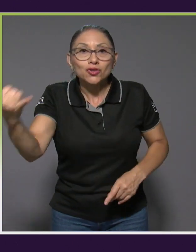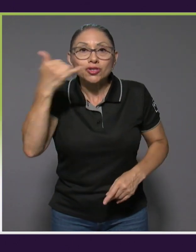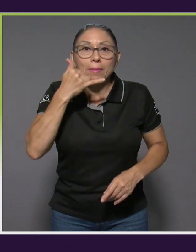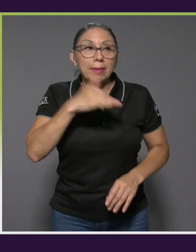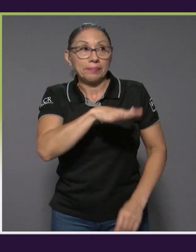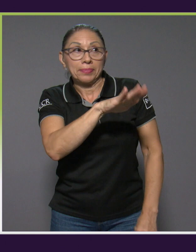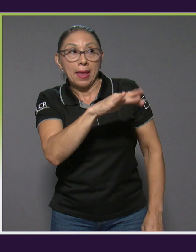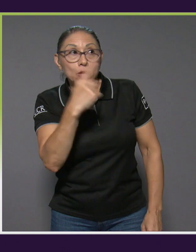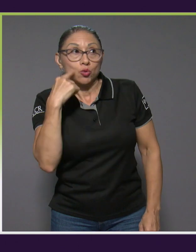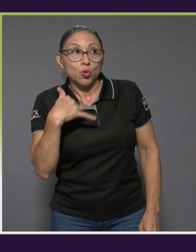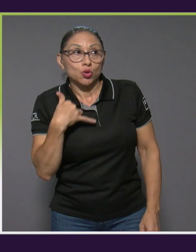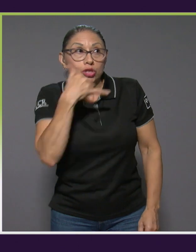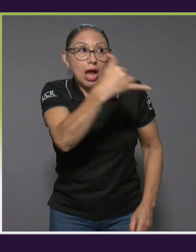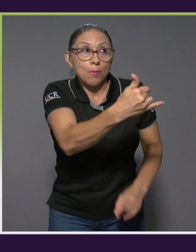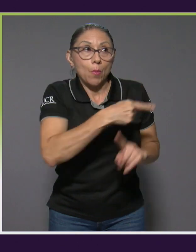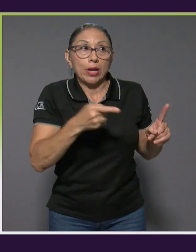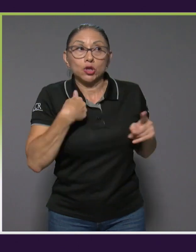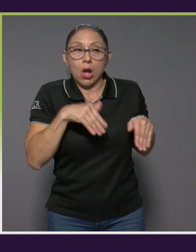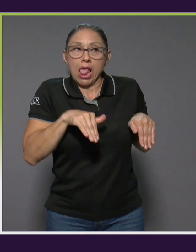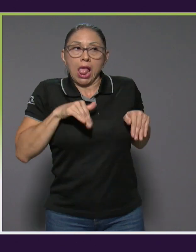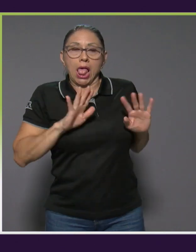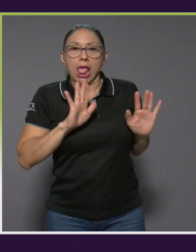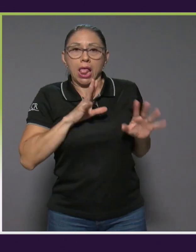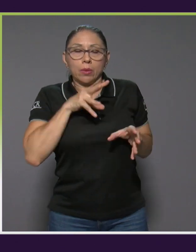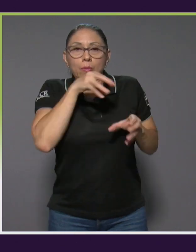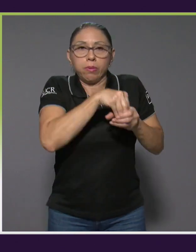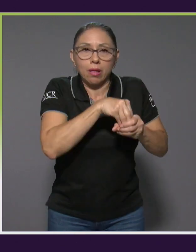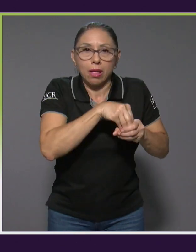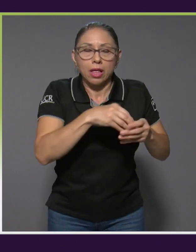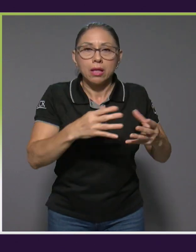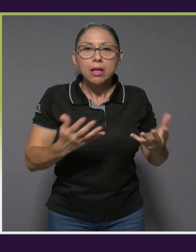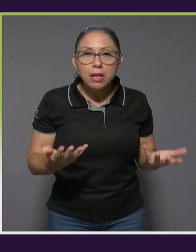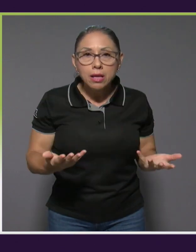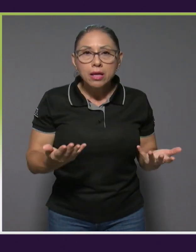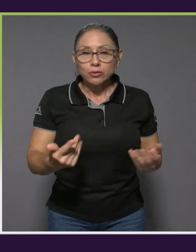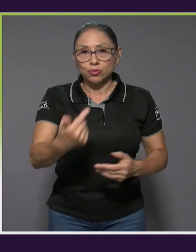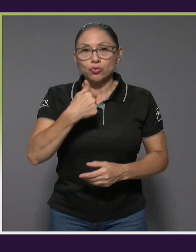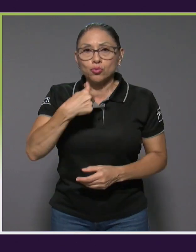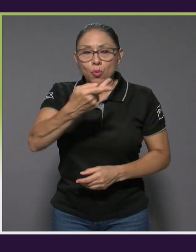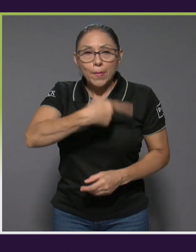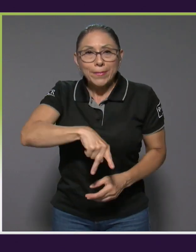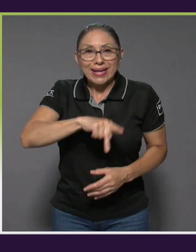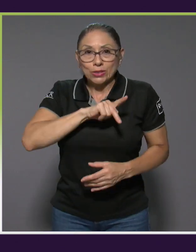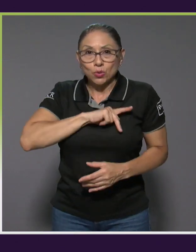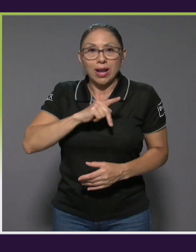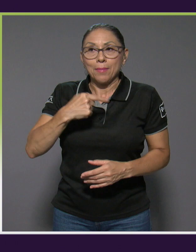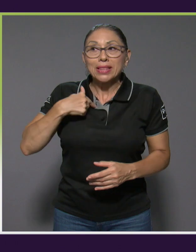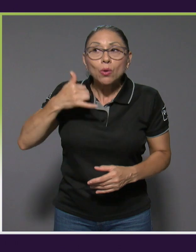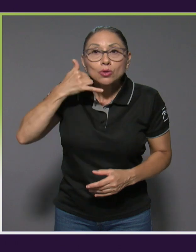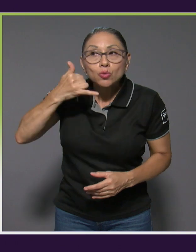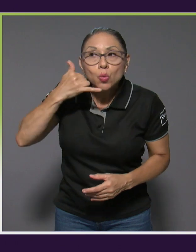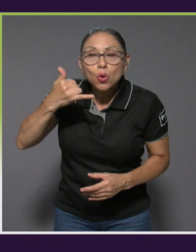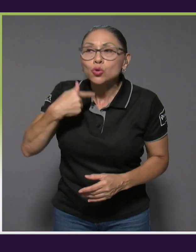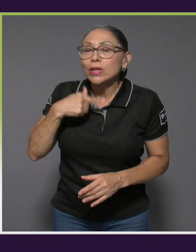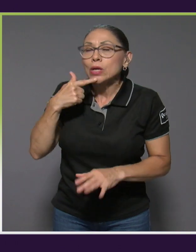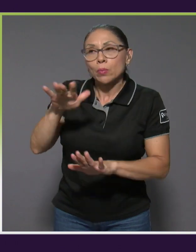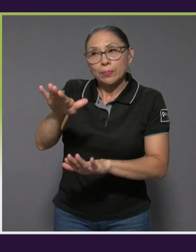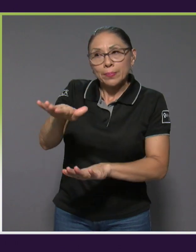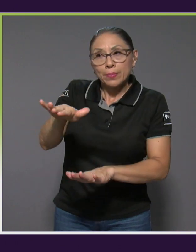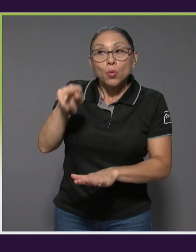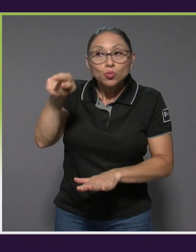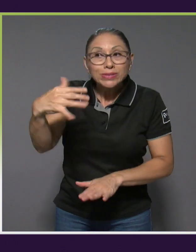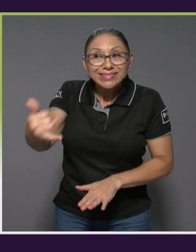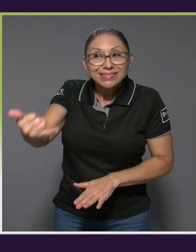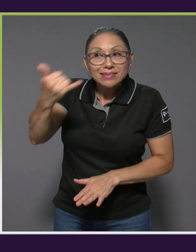para decirle esto, pero yo no quiero involucrarme. Y eso es, yo en lo personal, cuando he atendido estos casos, yo le digo, mire, si usted